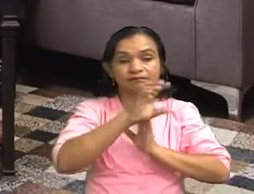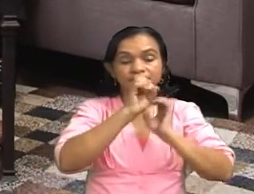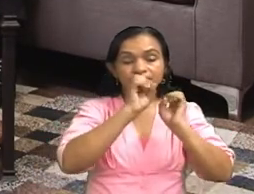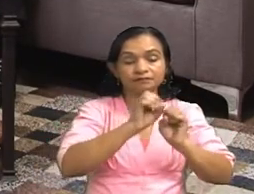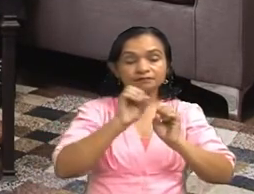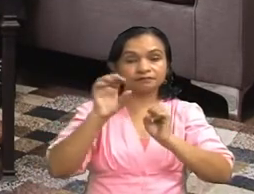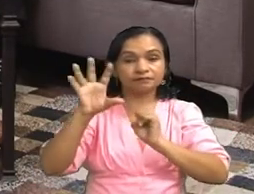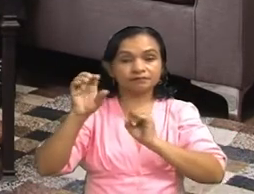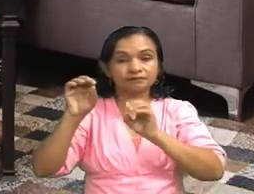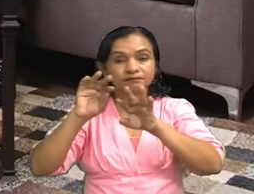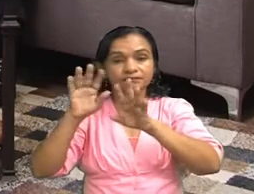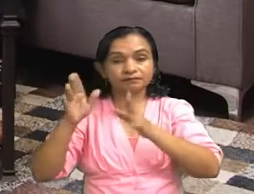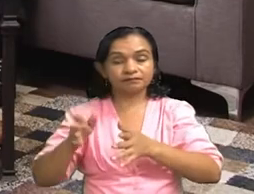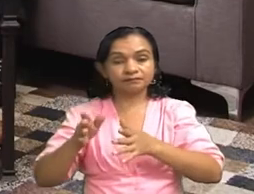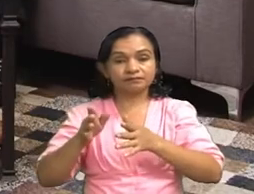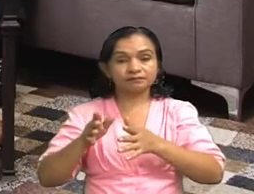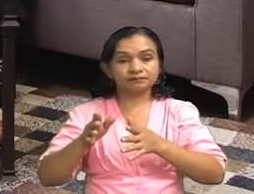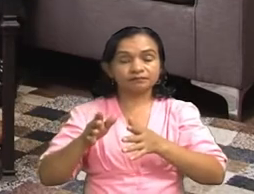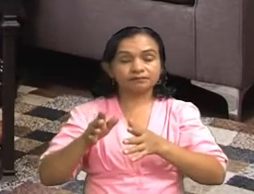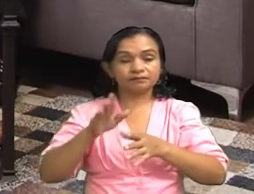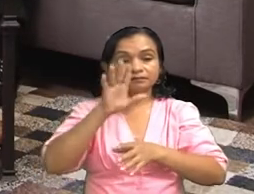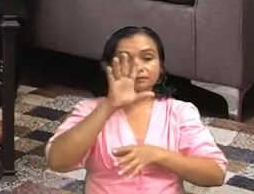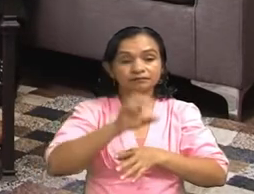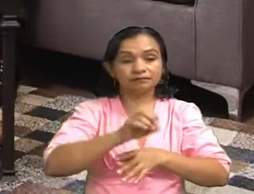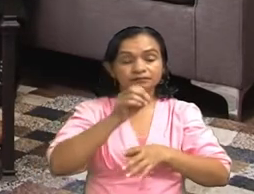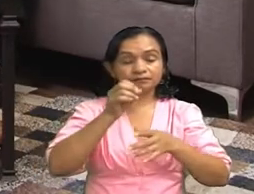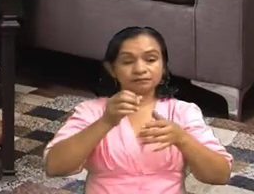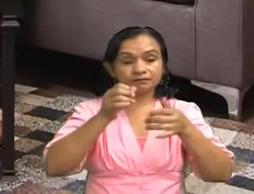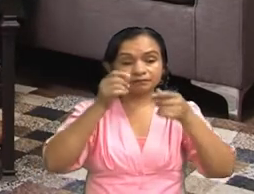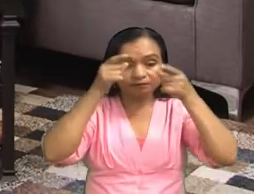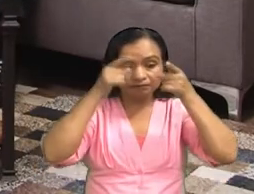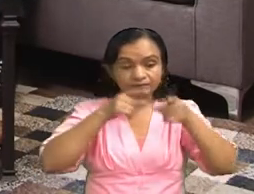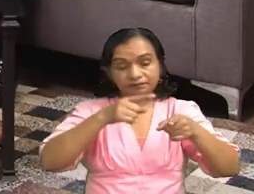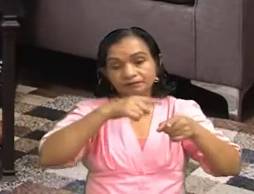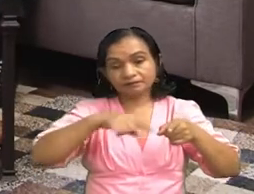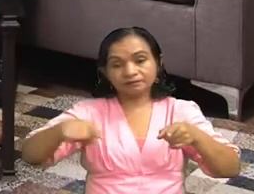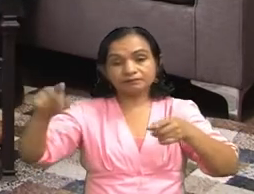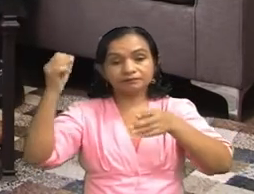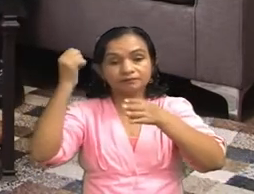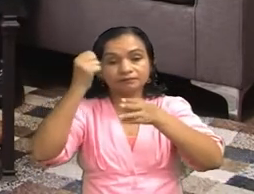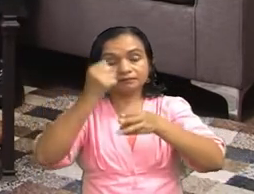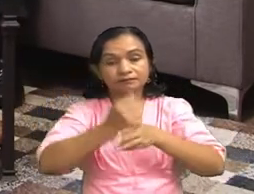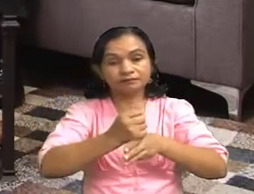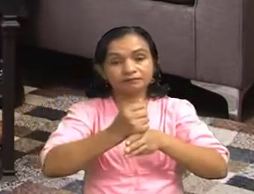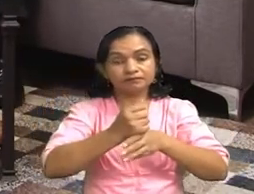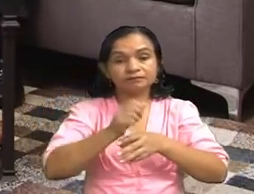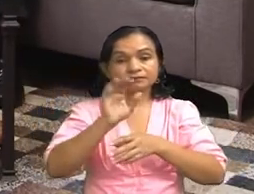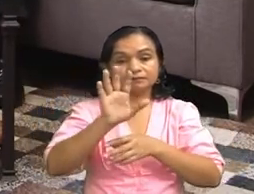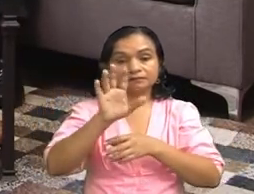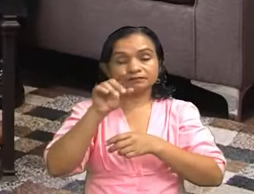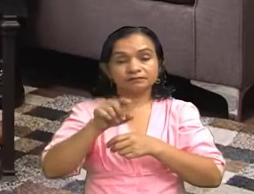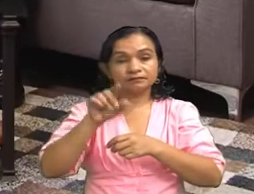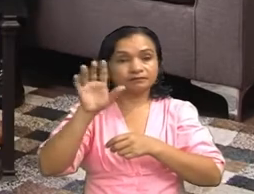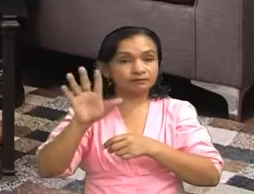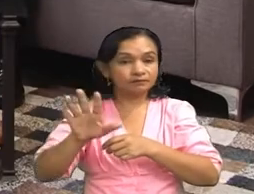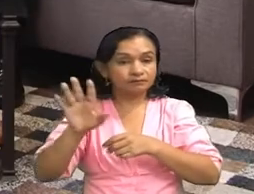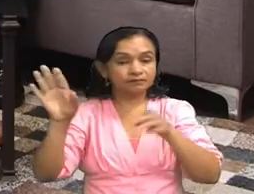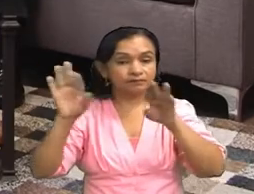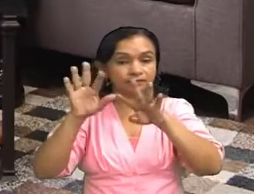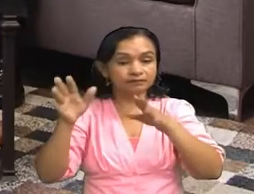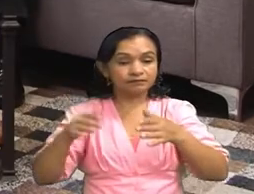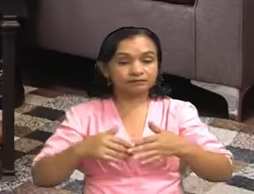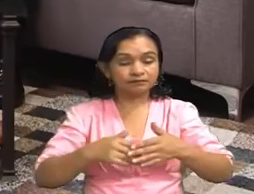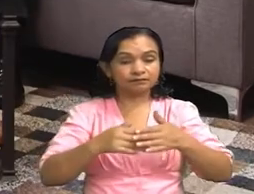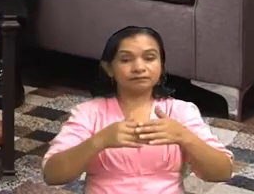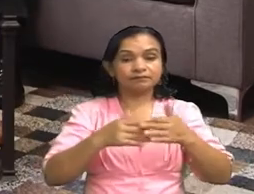Claro. El macho va a sacrificio, la hembra se desarrolla. Entonces tenemos una población de 5.5 que podemos